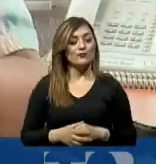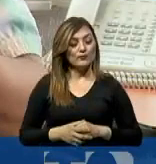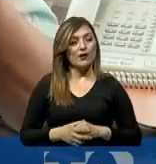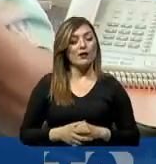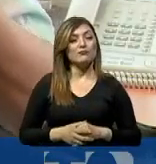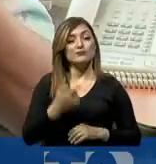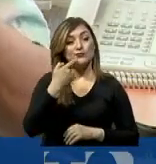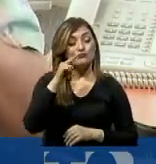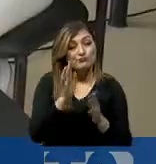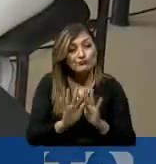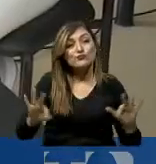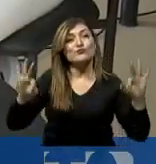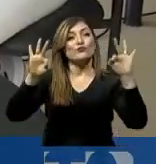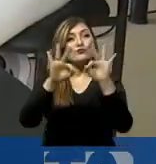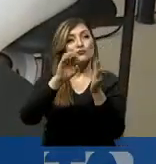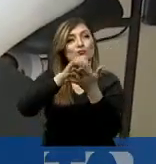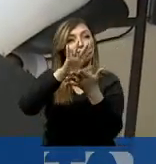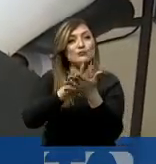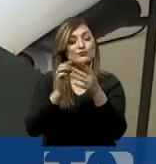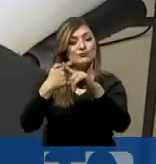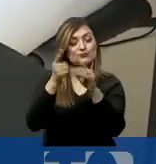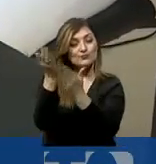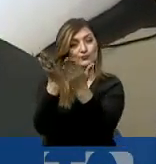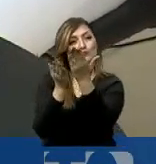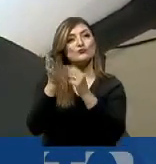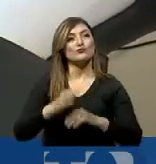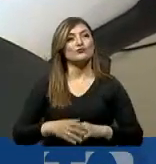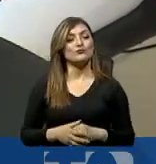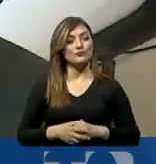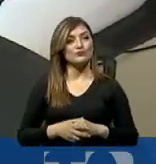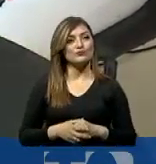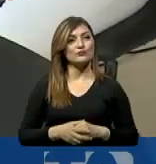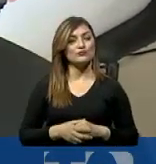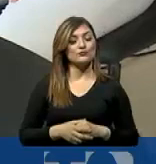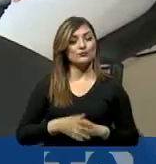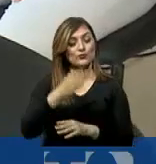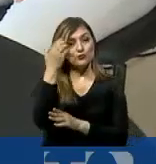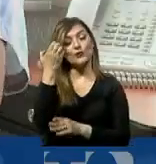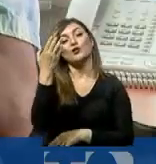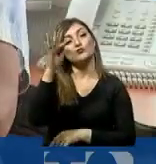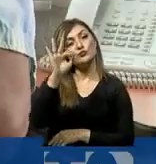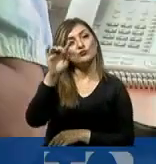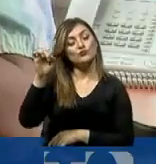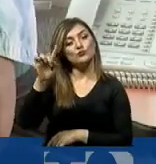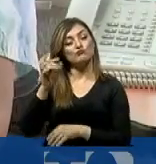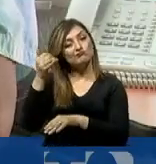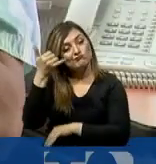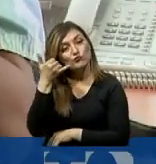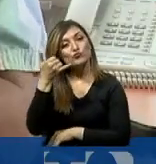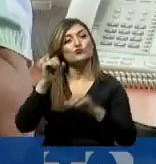FENASET, señalan la importancia de implementar este tipo de servicios. El ECU911, al recibir una llamada,